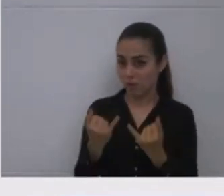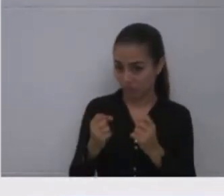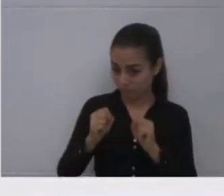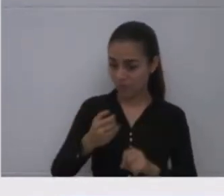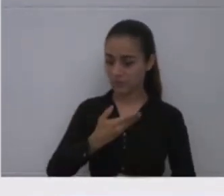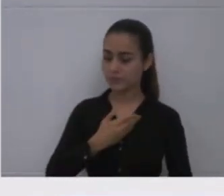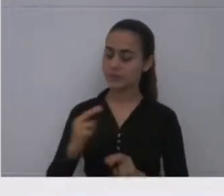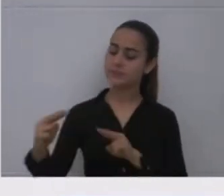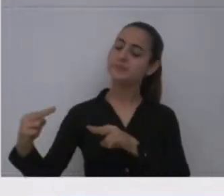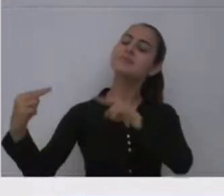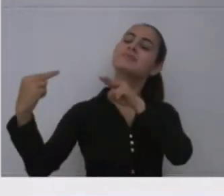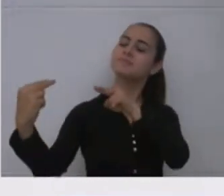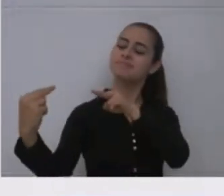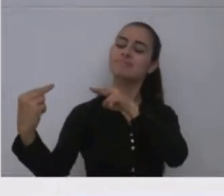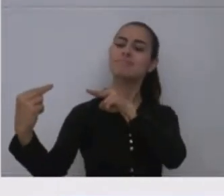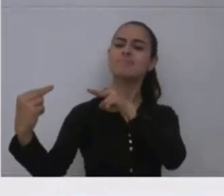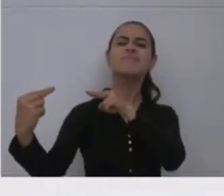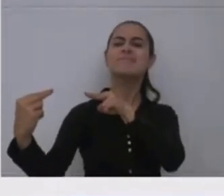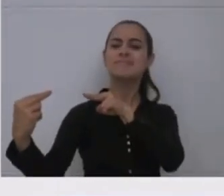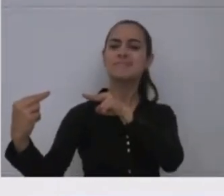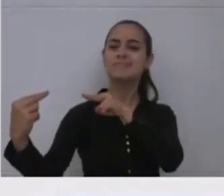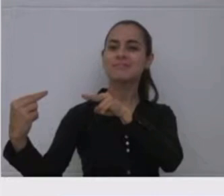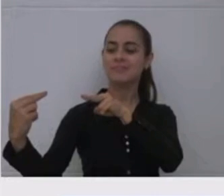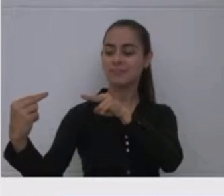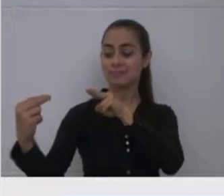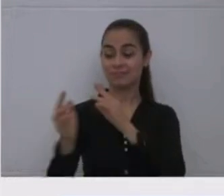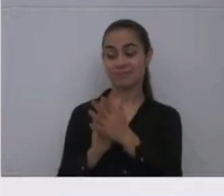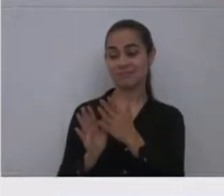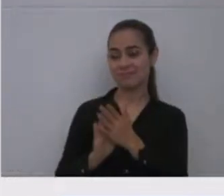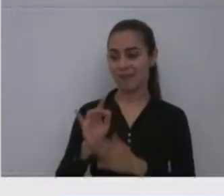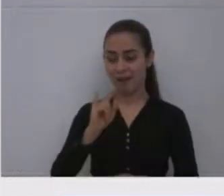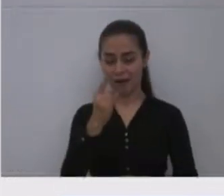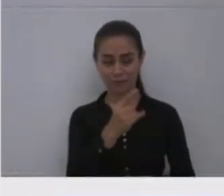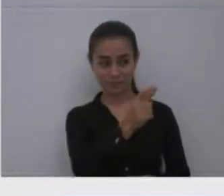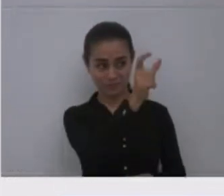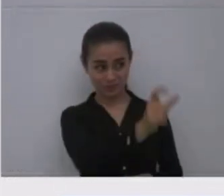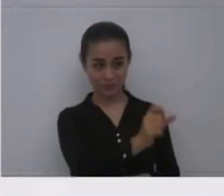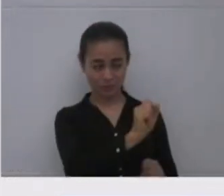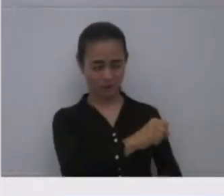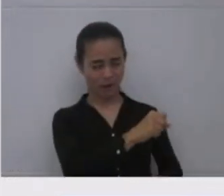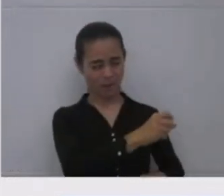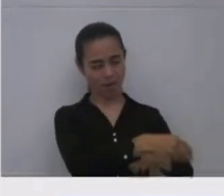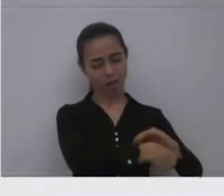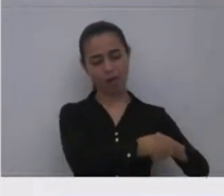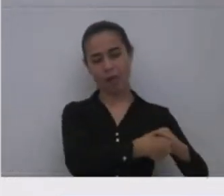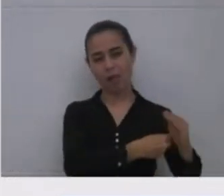mamá, a mí no me han encontrado el precio y no me lo van a encontrar.